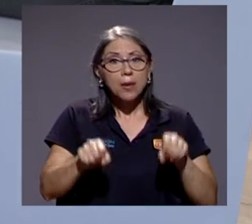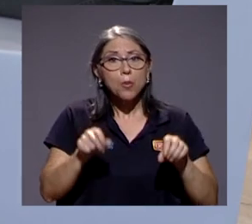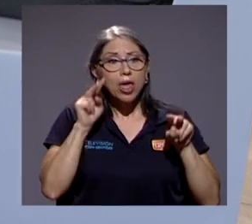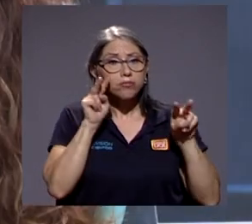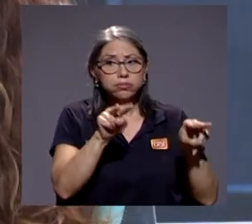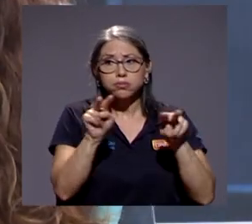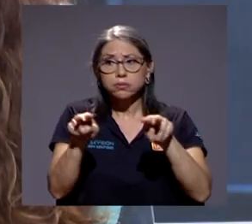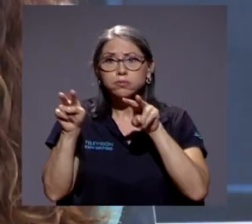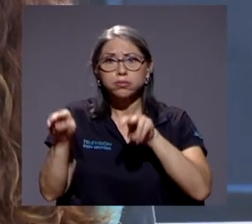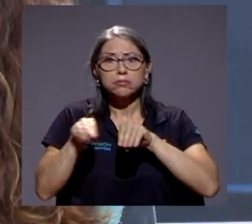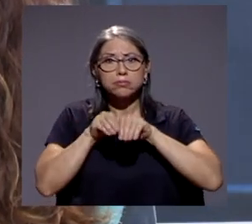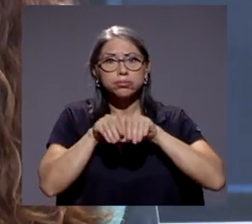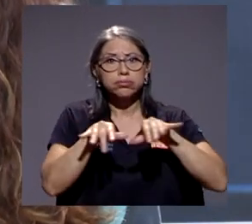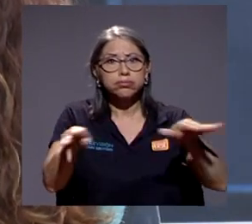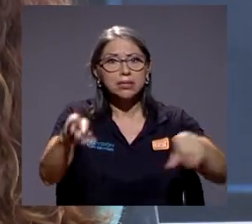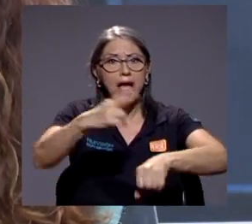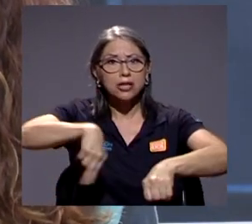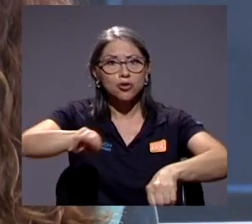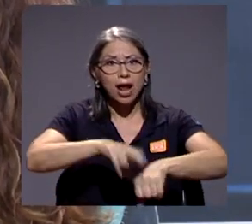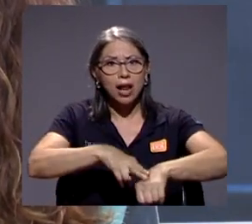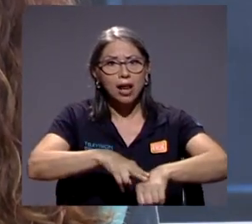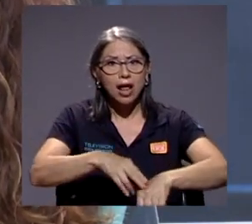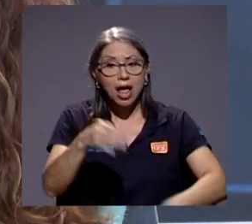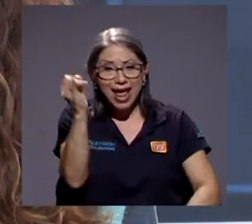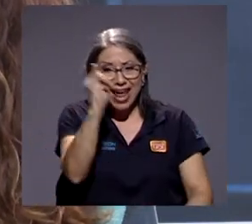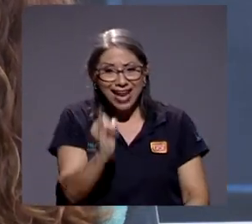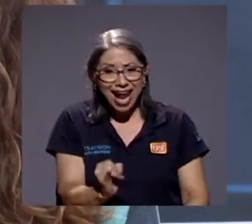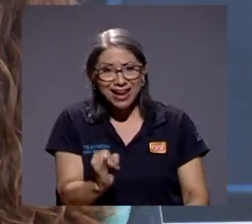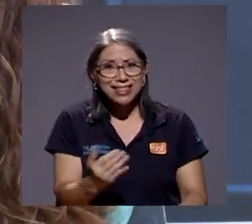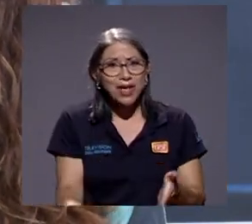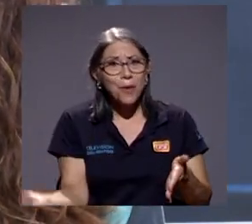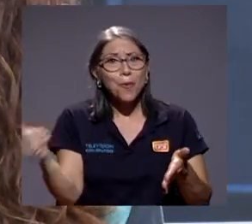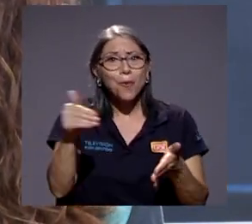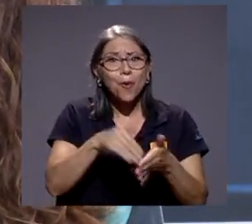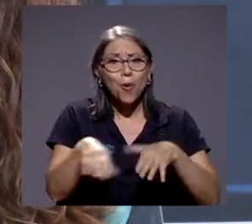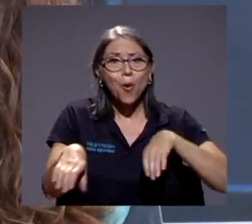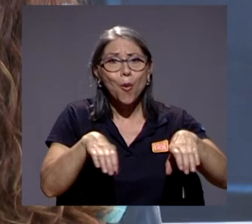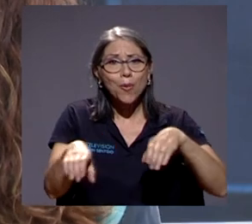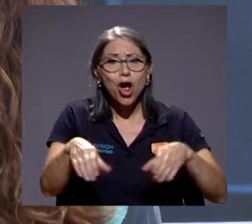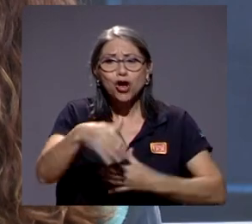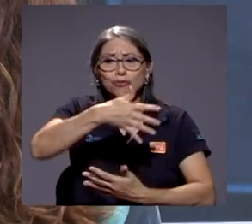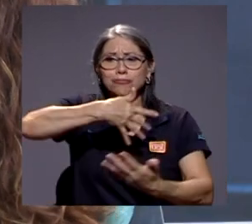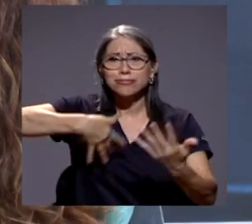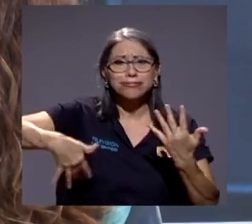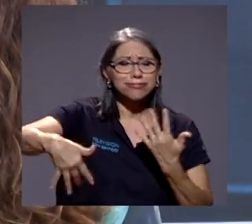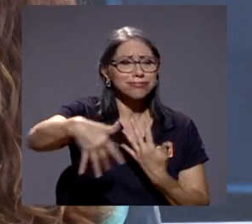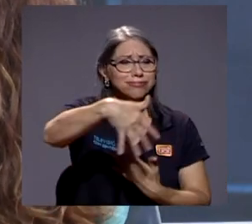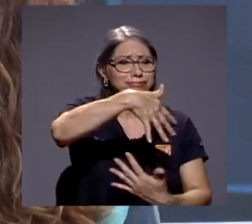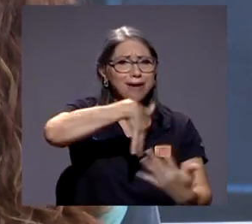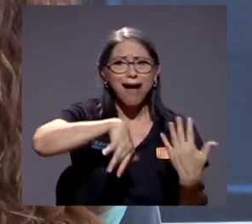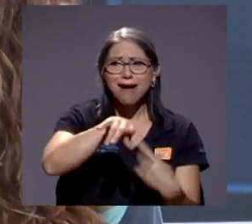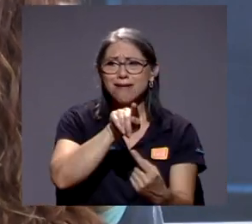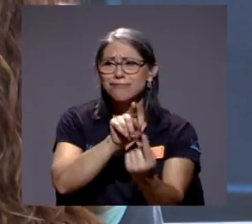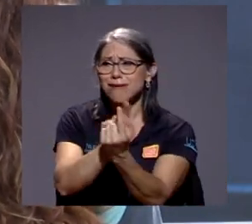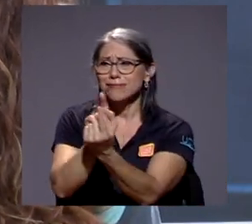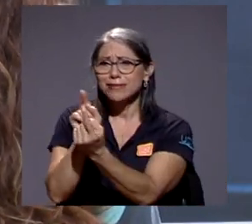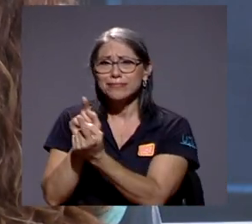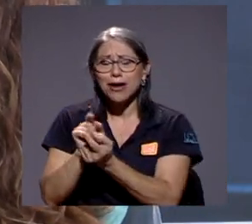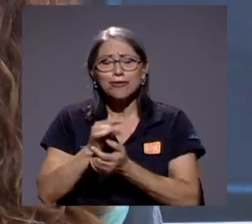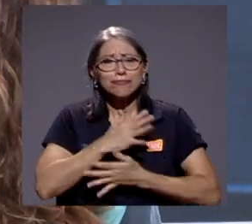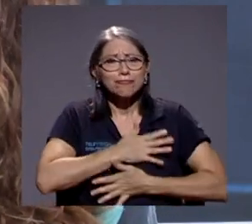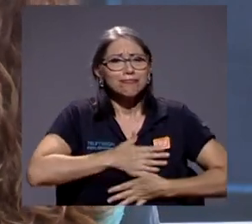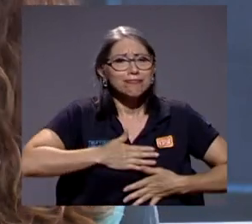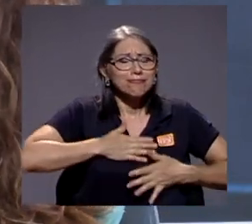realmente el arte va a ser un reactivador de la convivencia de los espacios de interacción de la alegría es